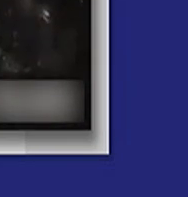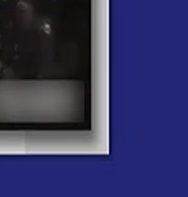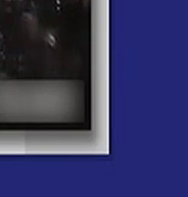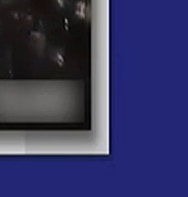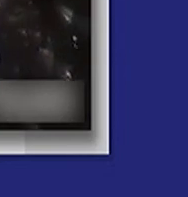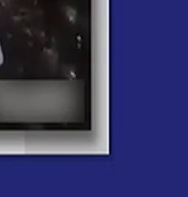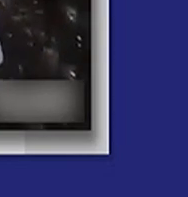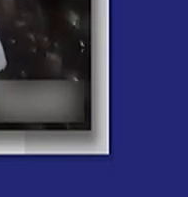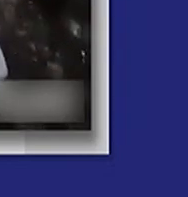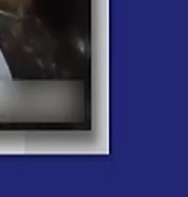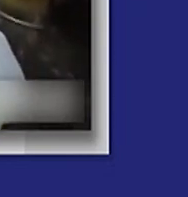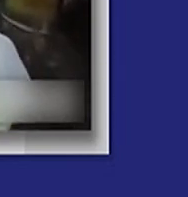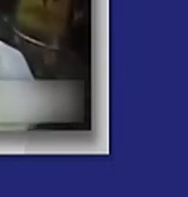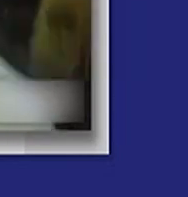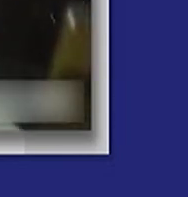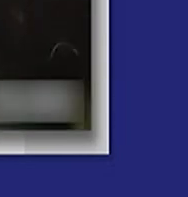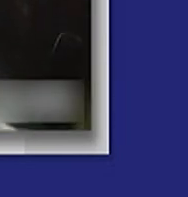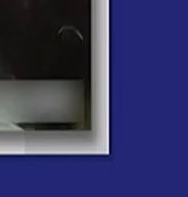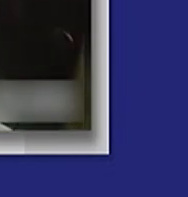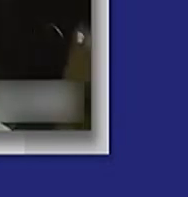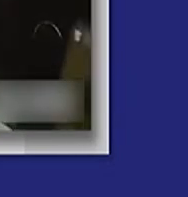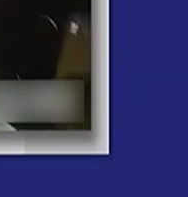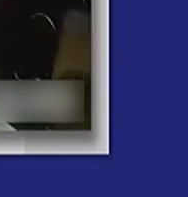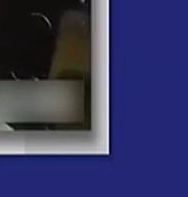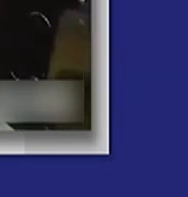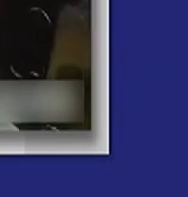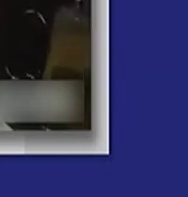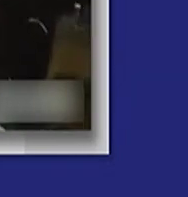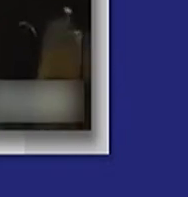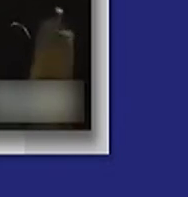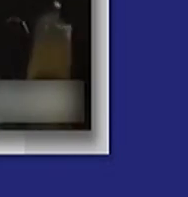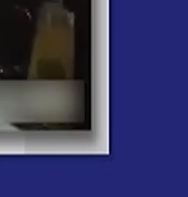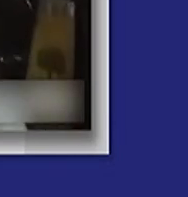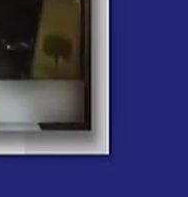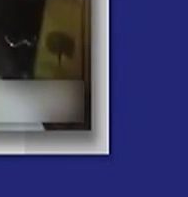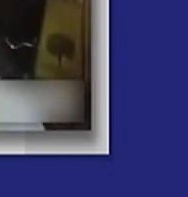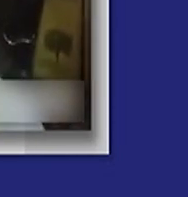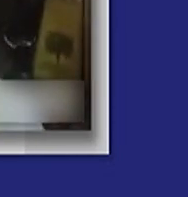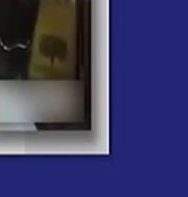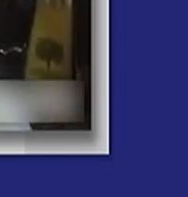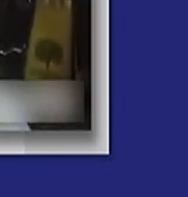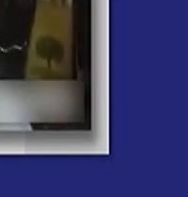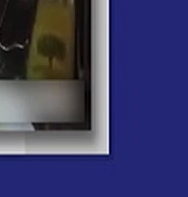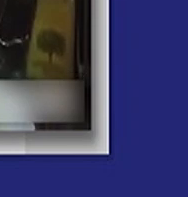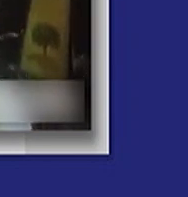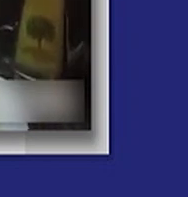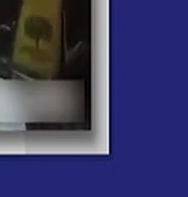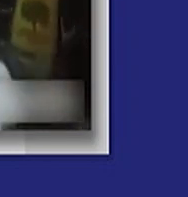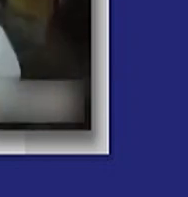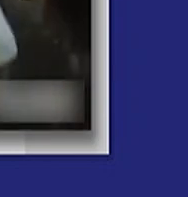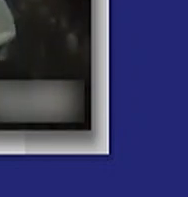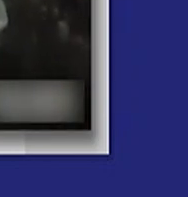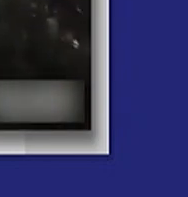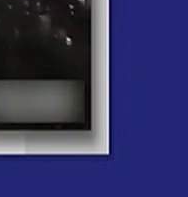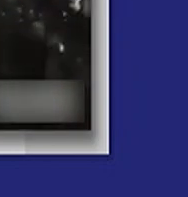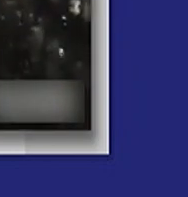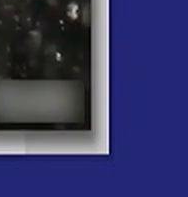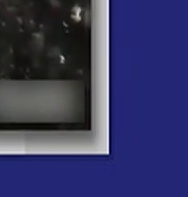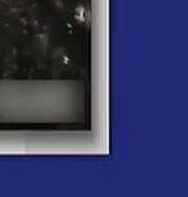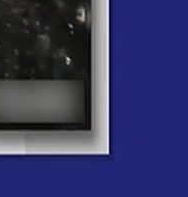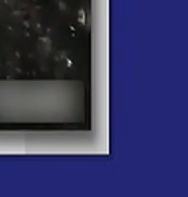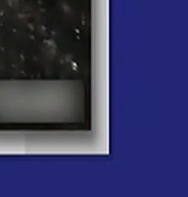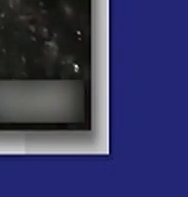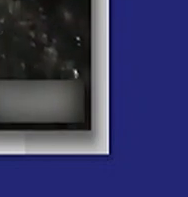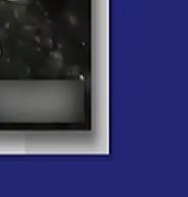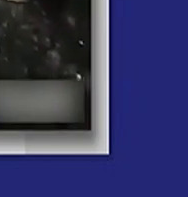anteriormente mencionados, voy a proceder a agregar la clara del huevo a punta de nieve lentamente